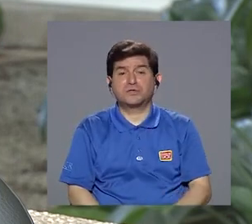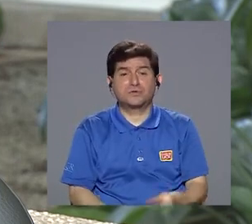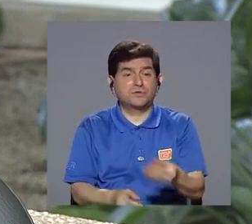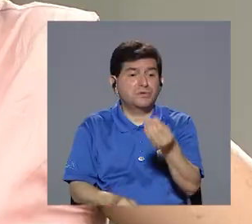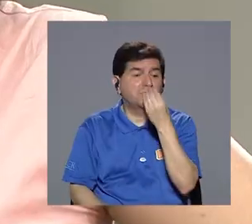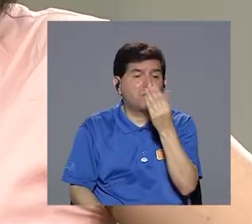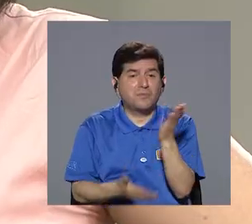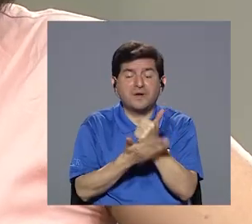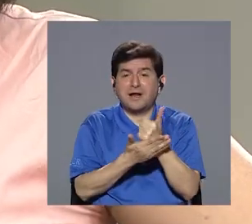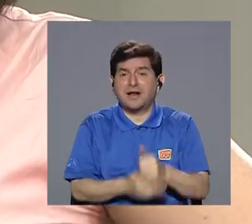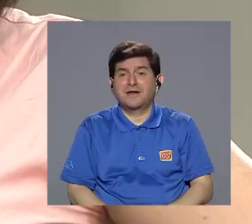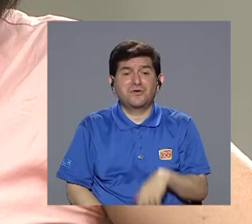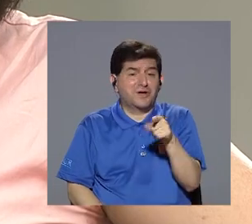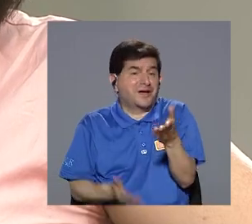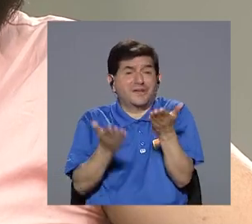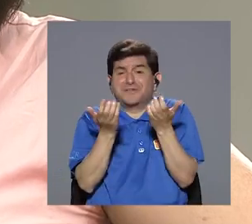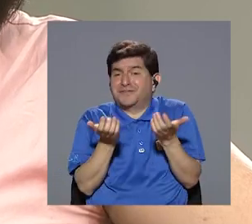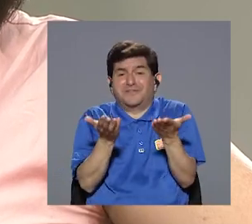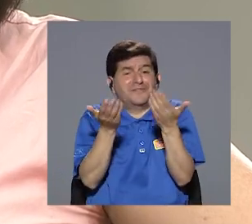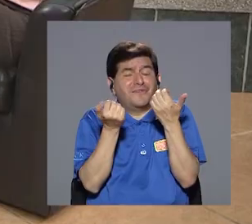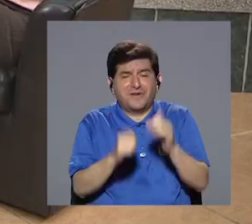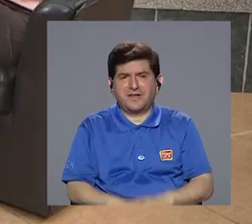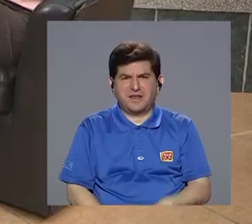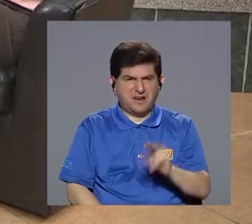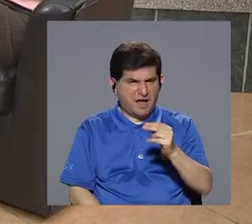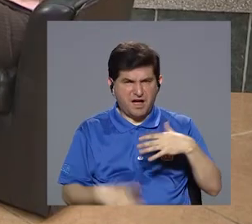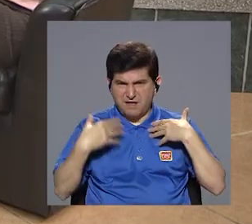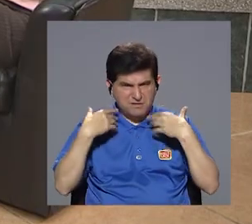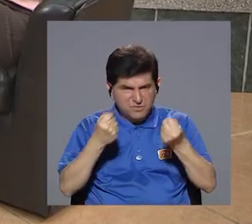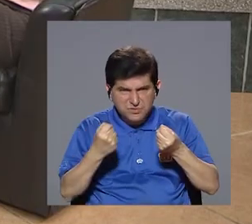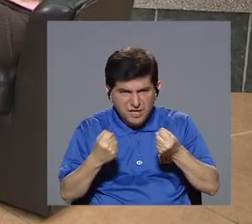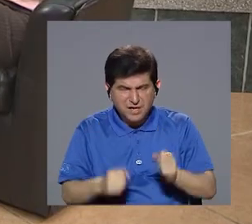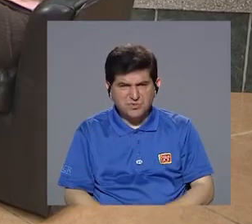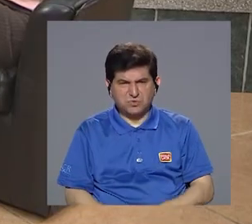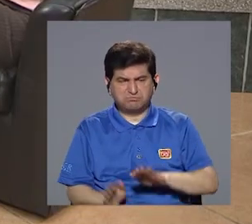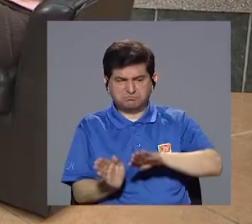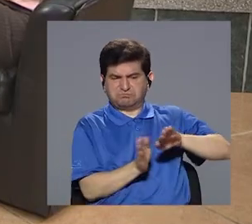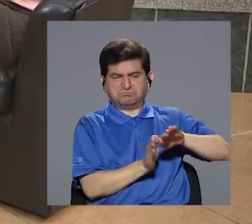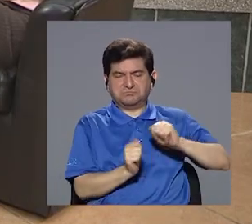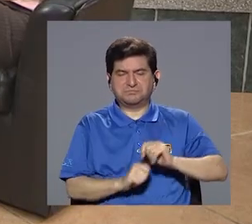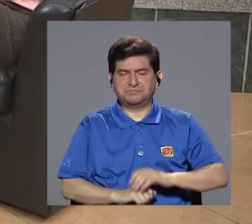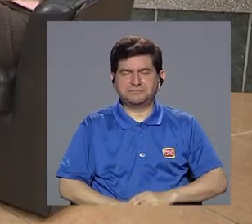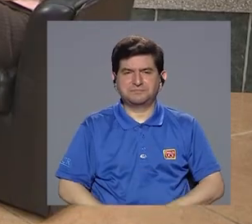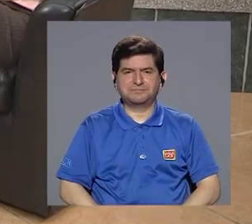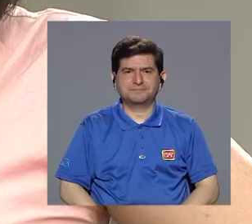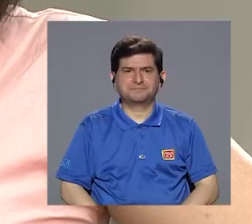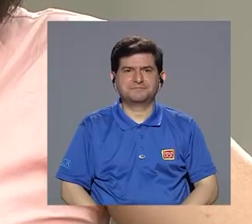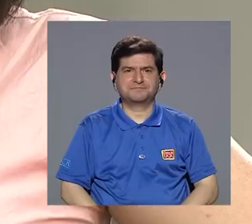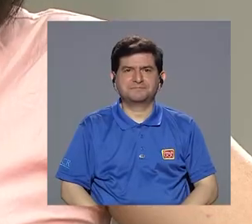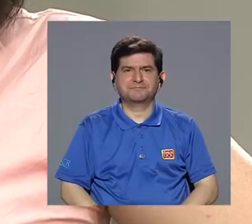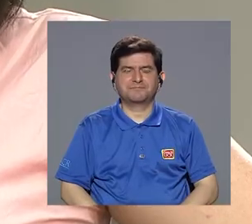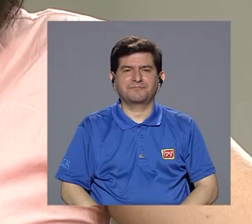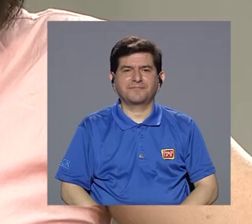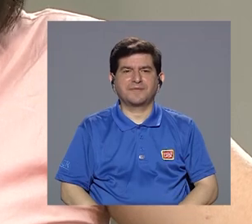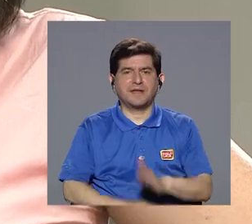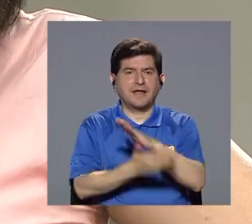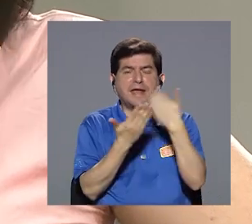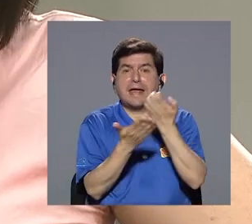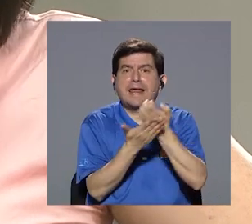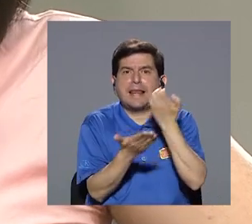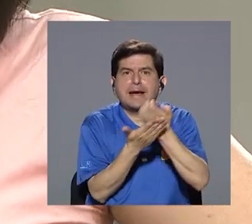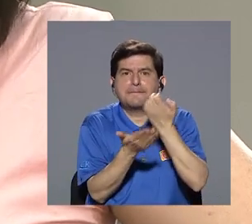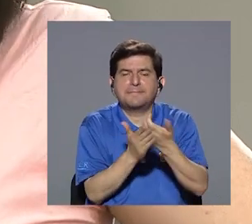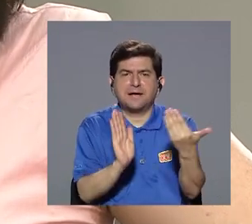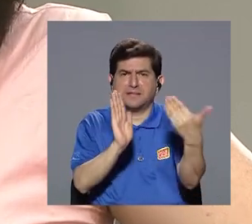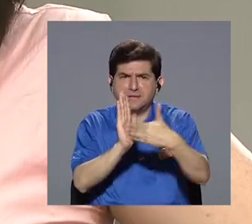consumir comer algo que no sano, sea sano. Que no es lo que ellos quieren, entonces como no es sano, entonces eso es la parte que falta por ahí. La parte